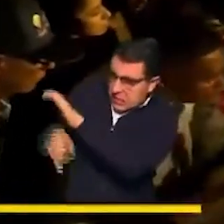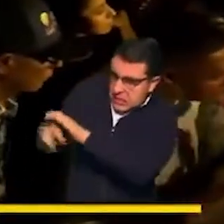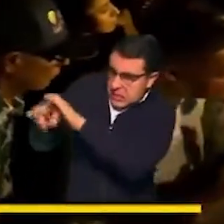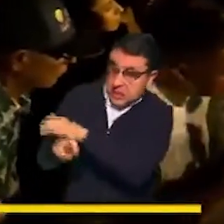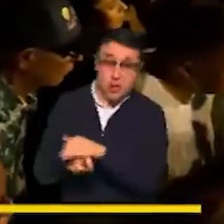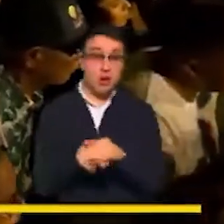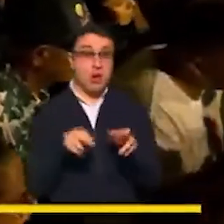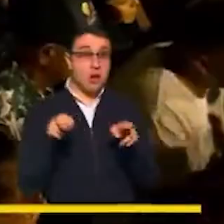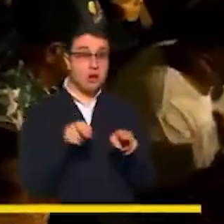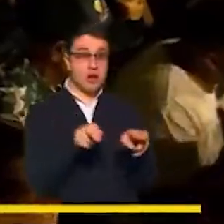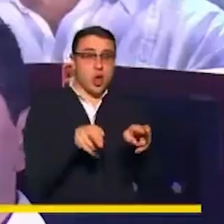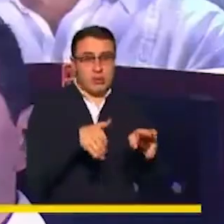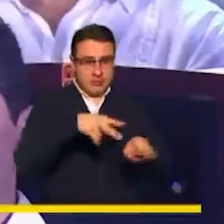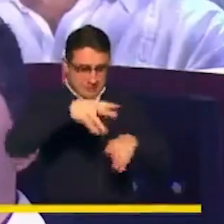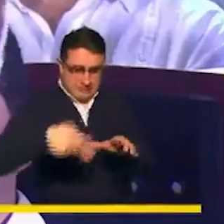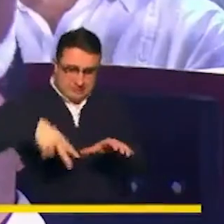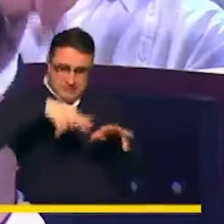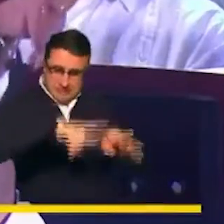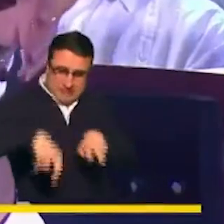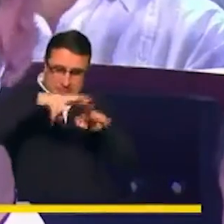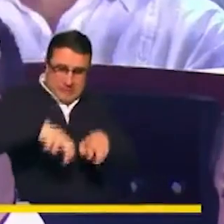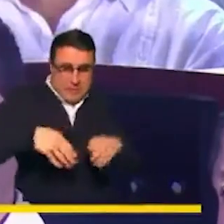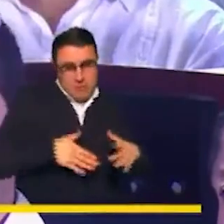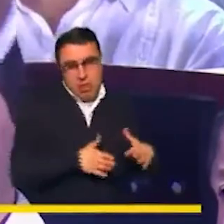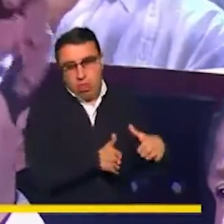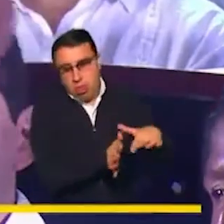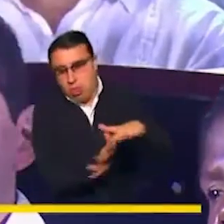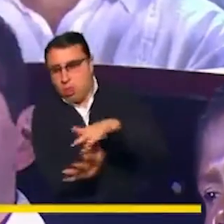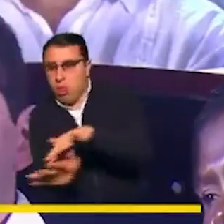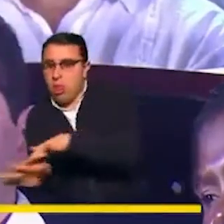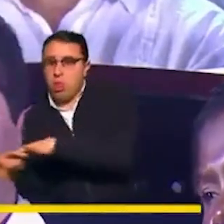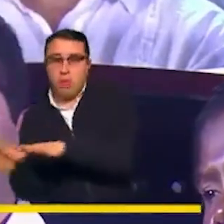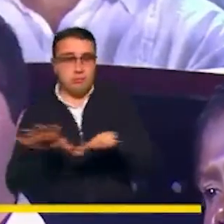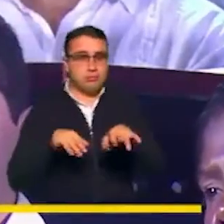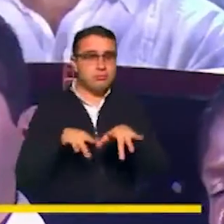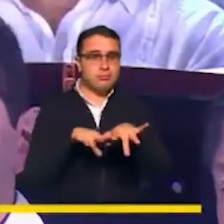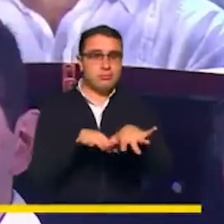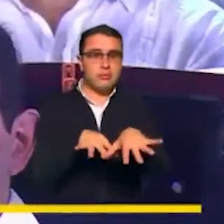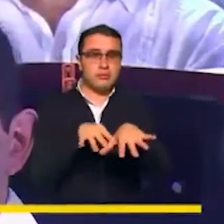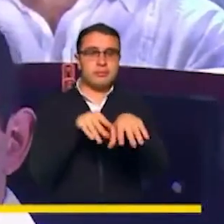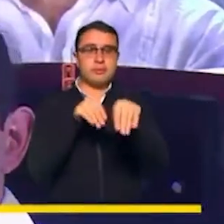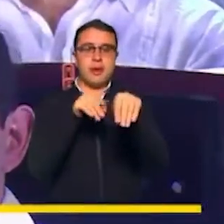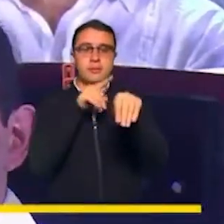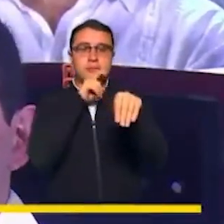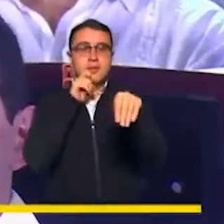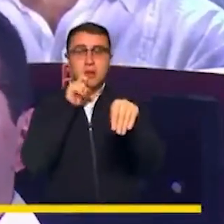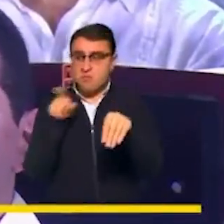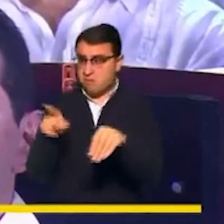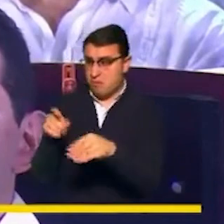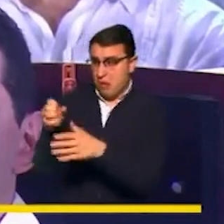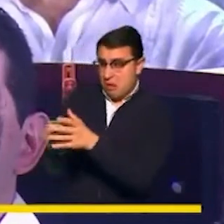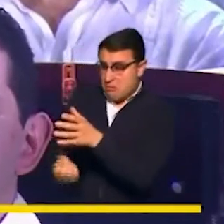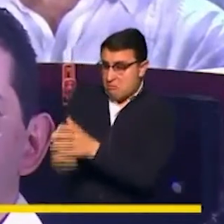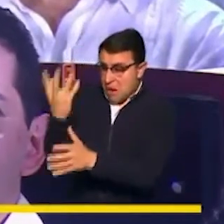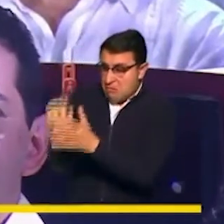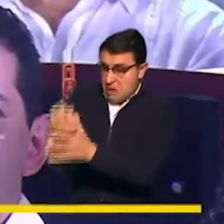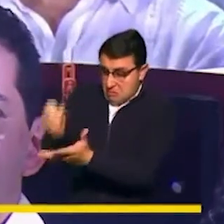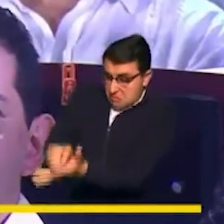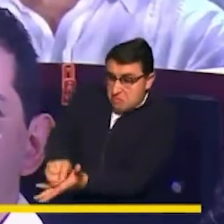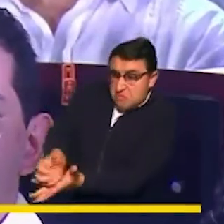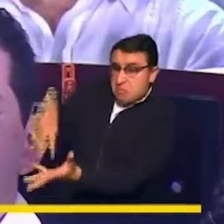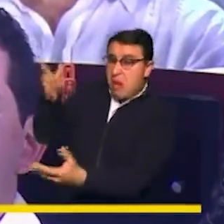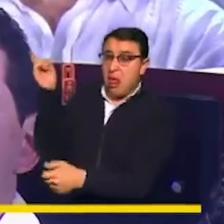y se secan para extraer una riqueza de la cual ha vivido Colombia en los últimos